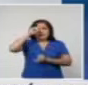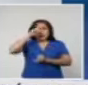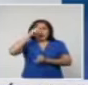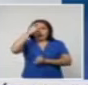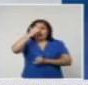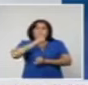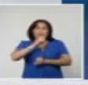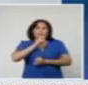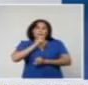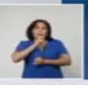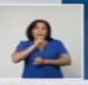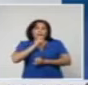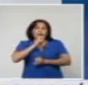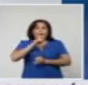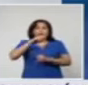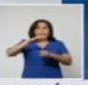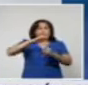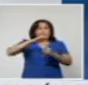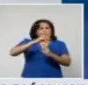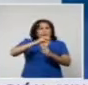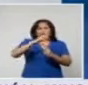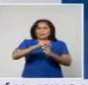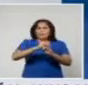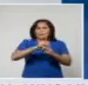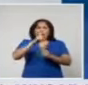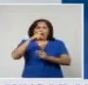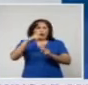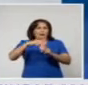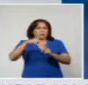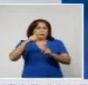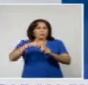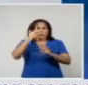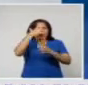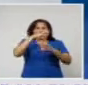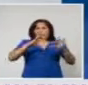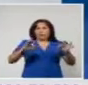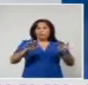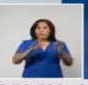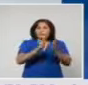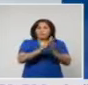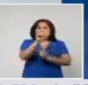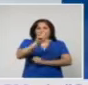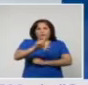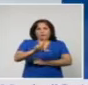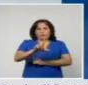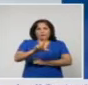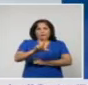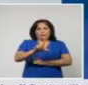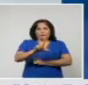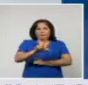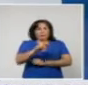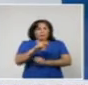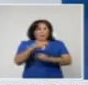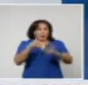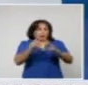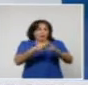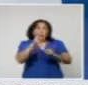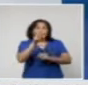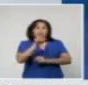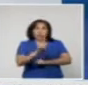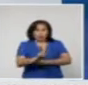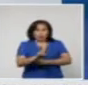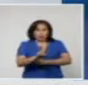San Cristóbal, Caimito, Artemisa y Mariel. Y 2, los 2